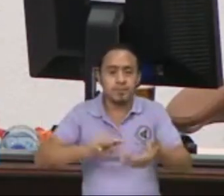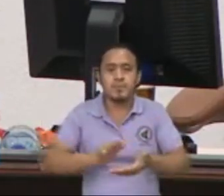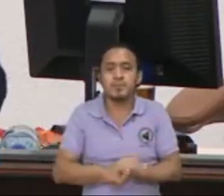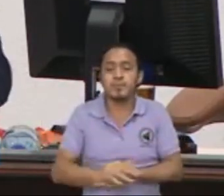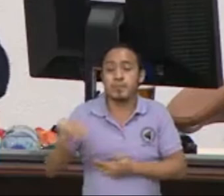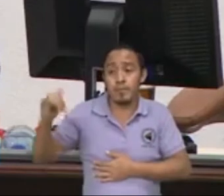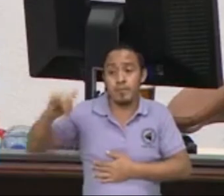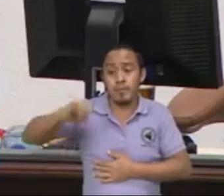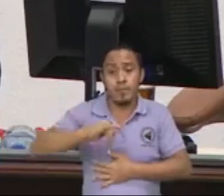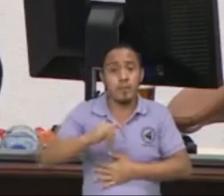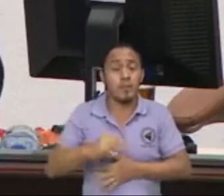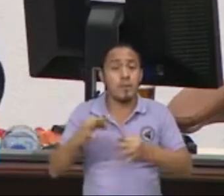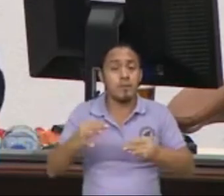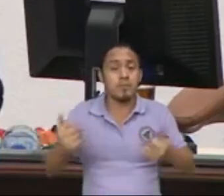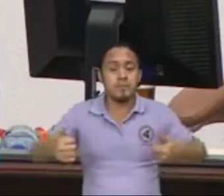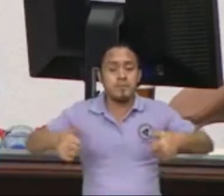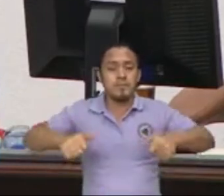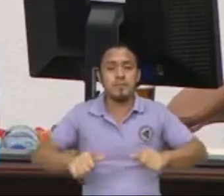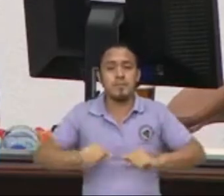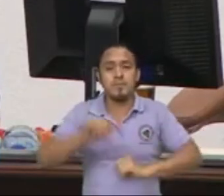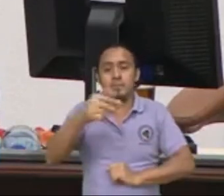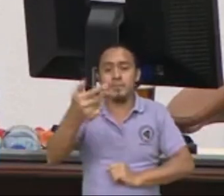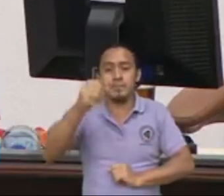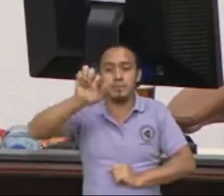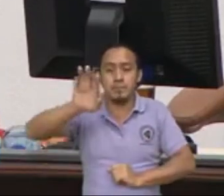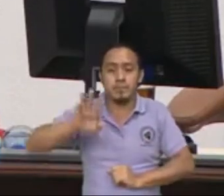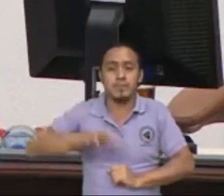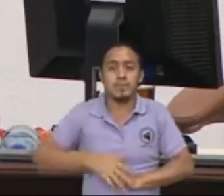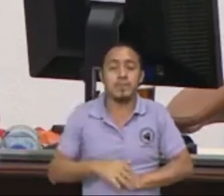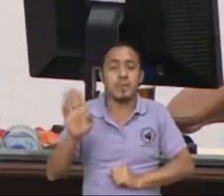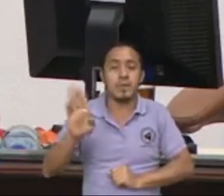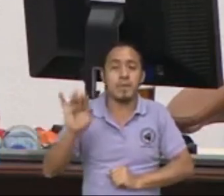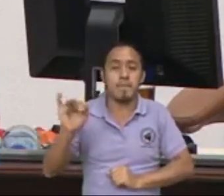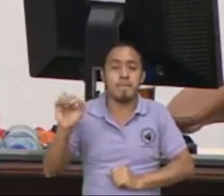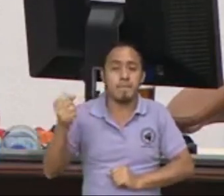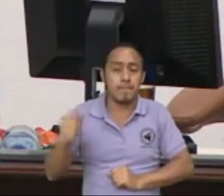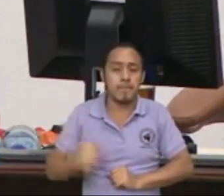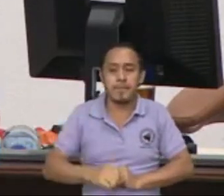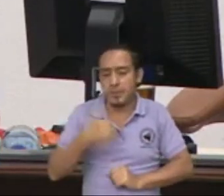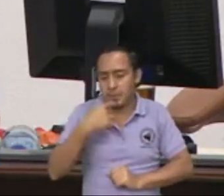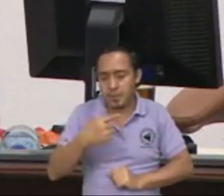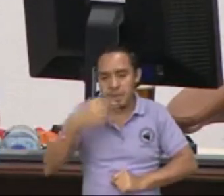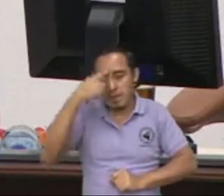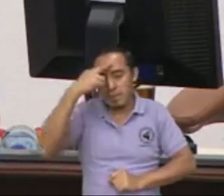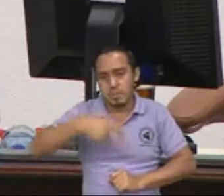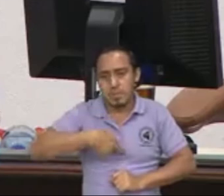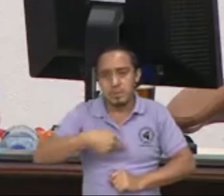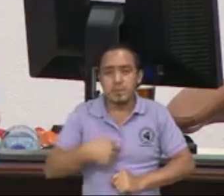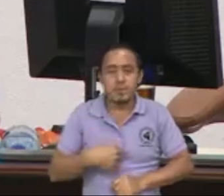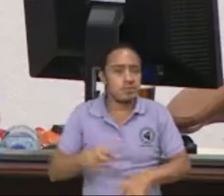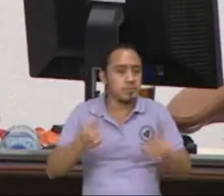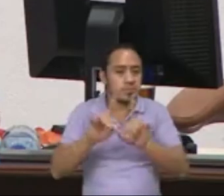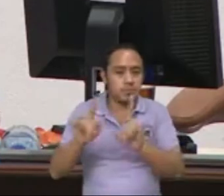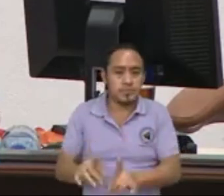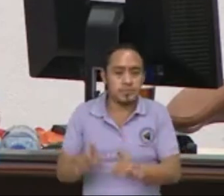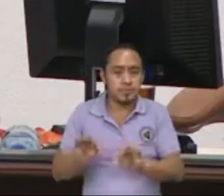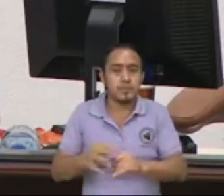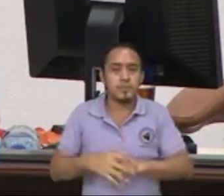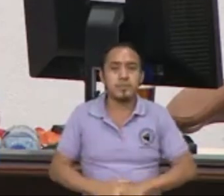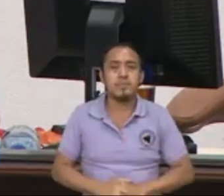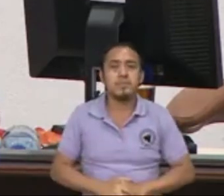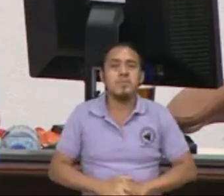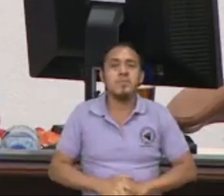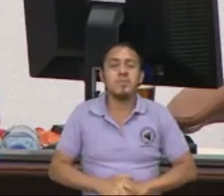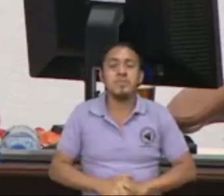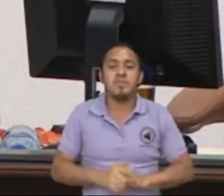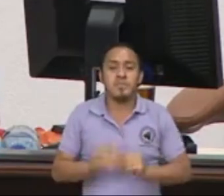aeronave, de conformidad con el artículo 83 bis, aclara las responsabilidades, simplifica los procedimientos